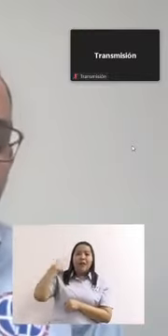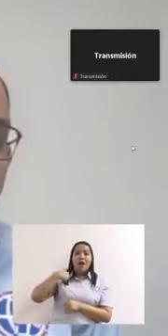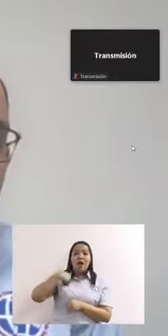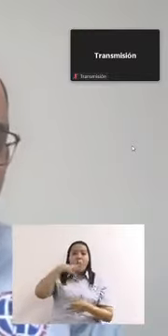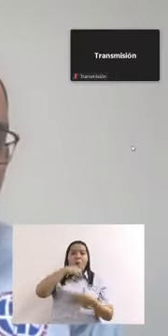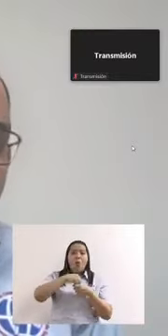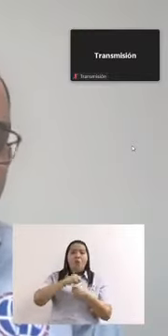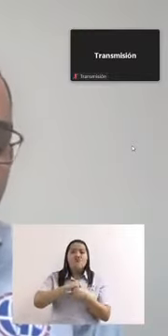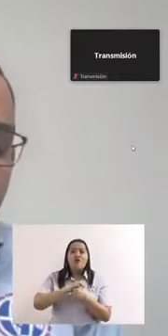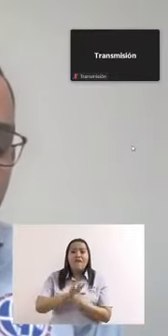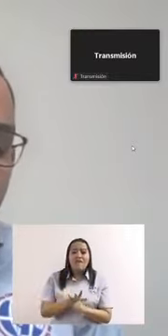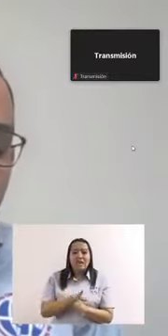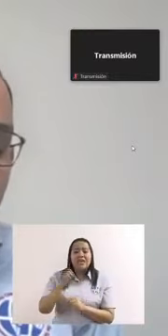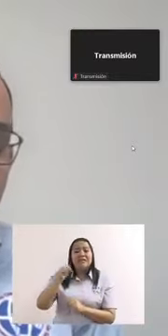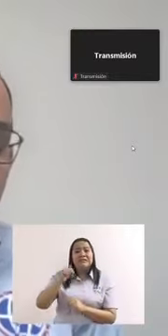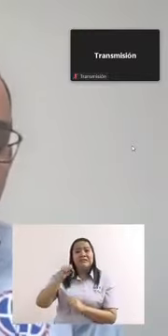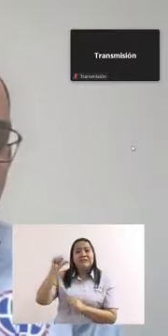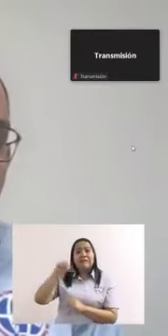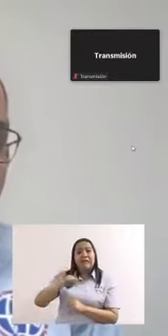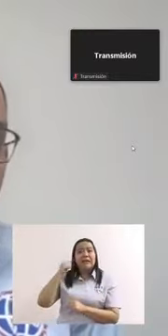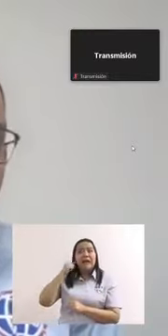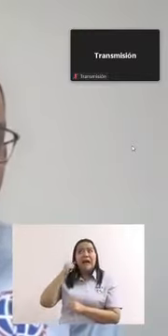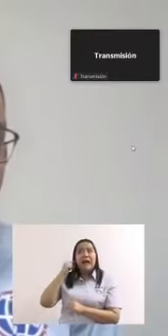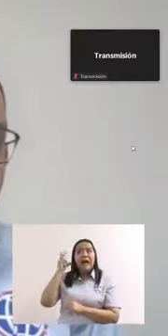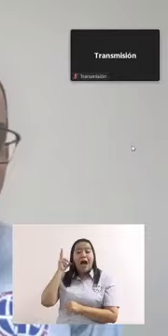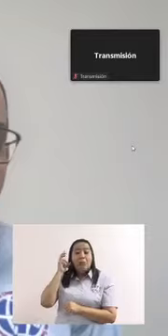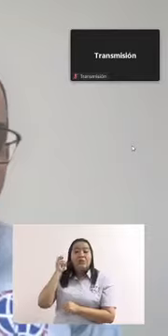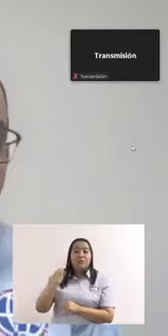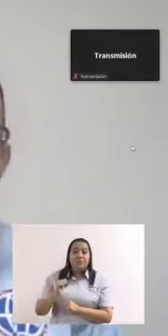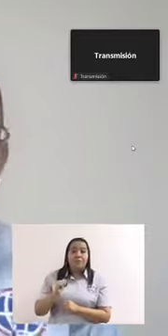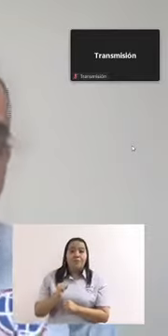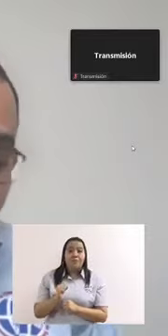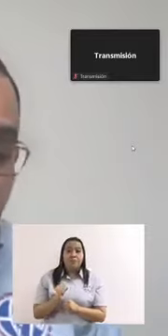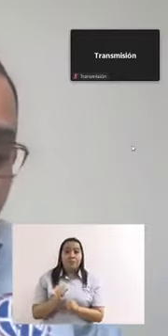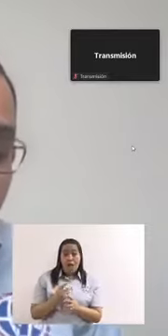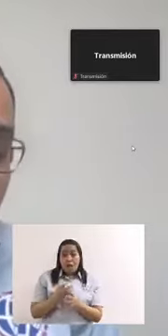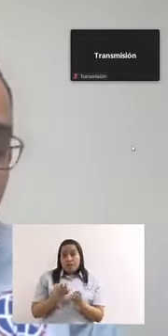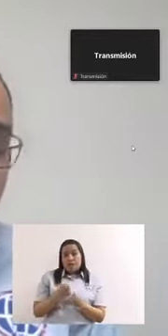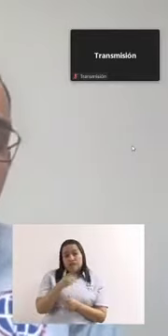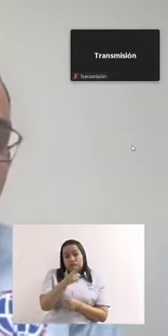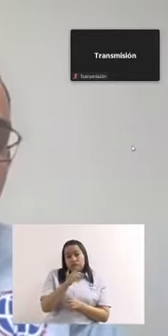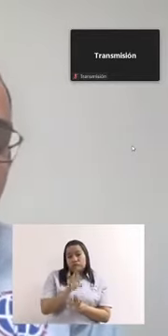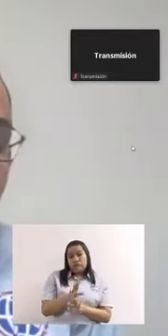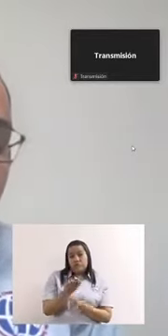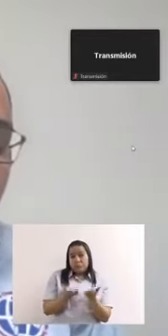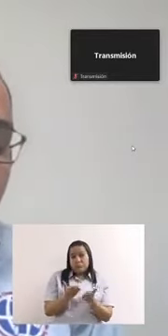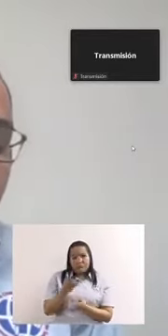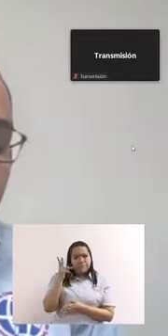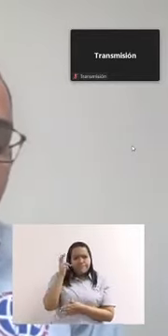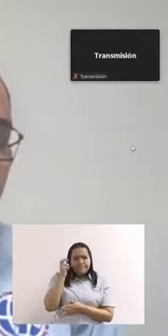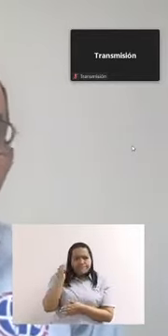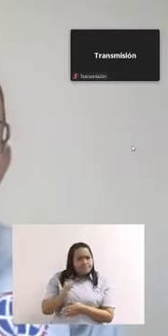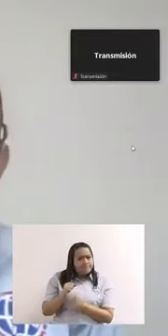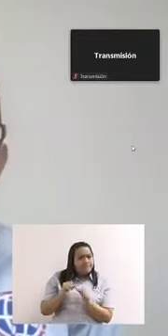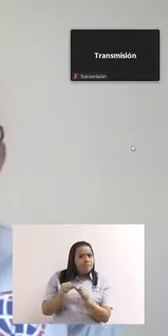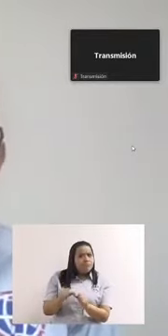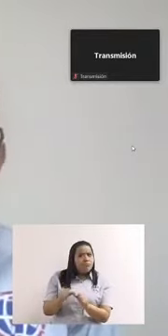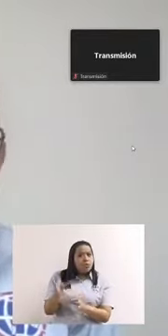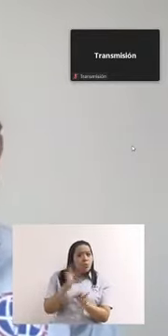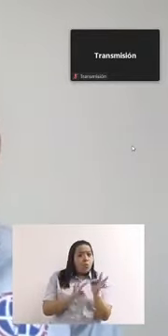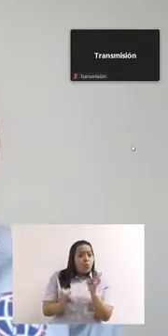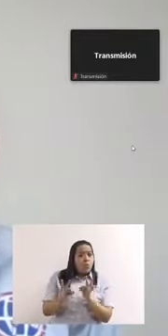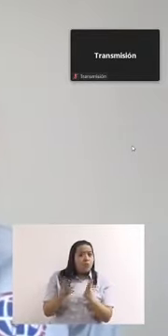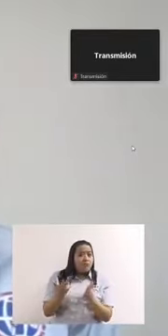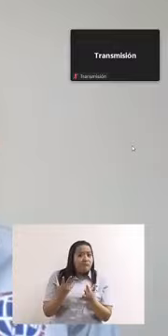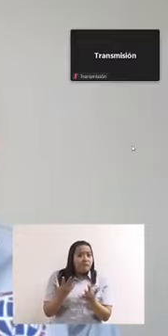al mismo tiempo que adquirieron COVID. Y preguntan si hay alguna, si usted ha escuchado algo de eso, y si hay alguna terapia para